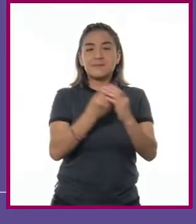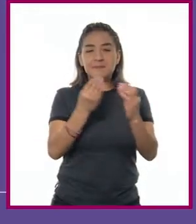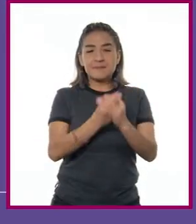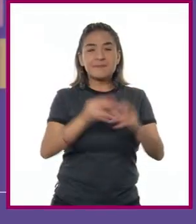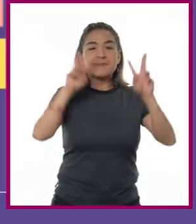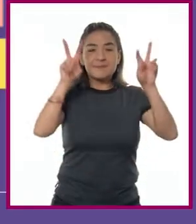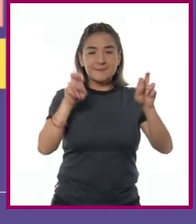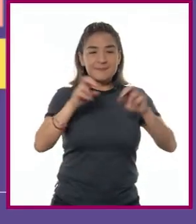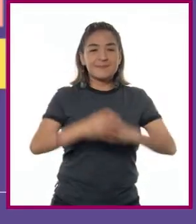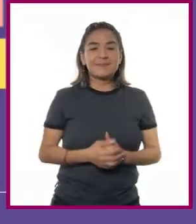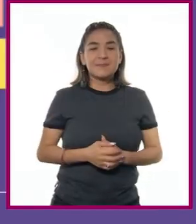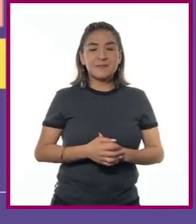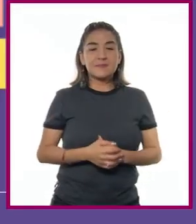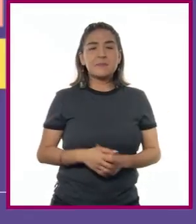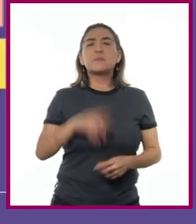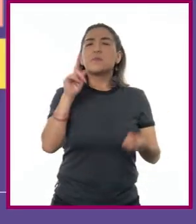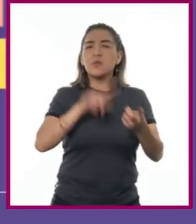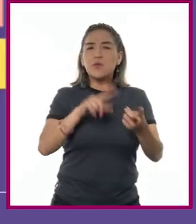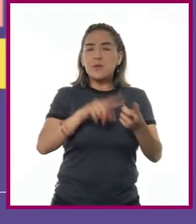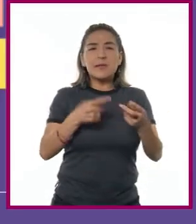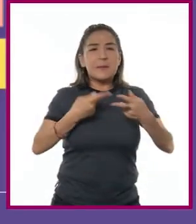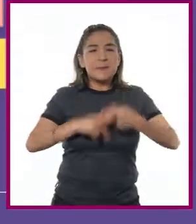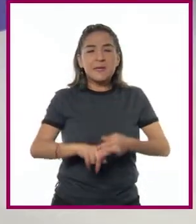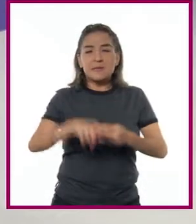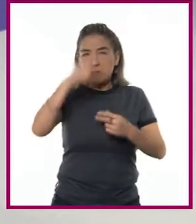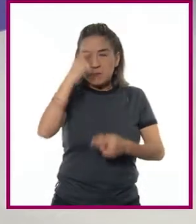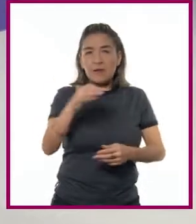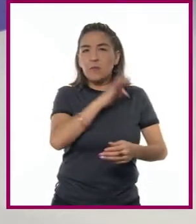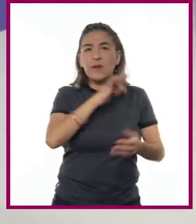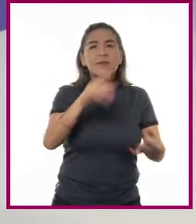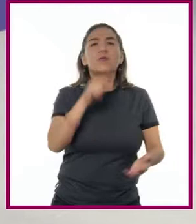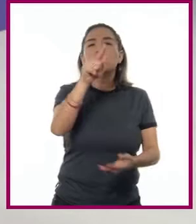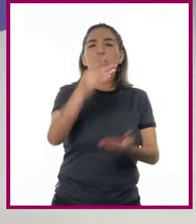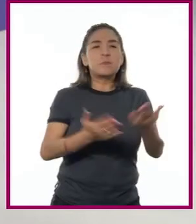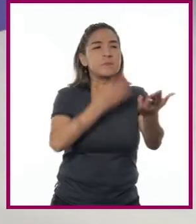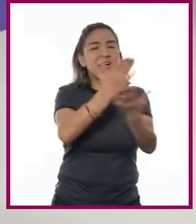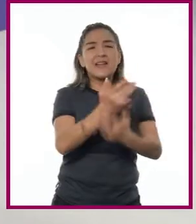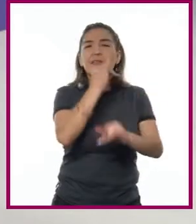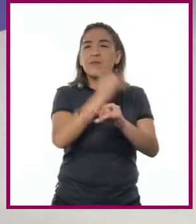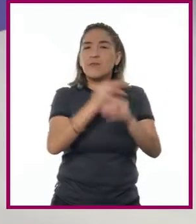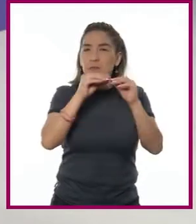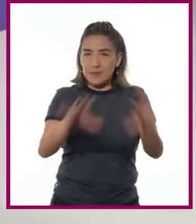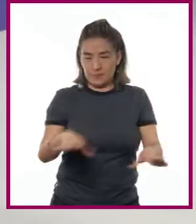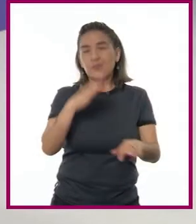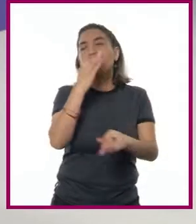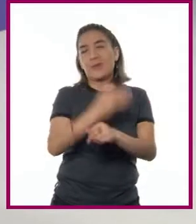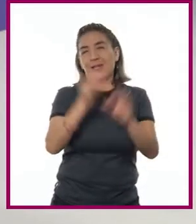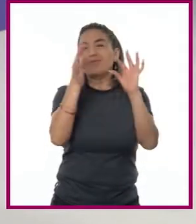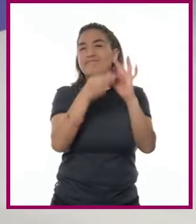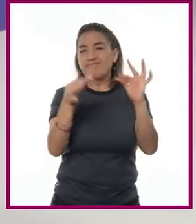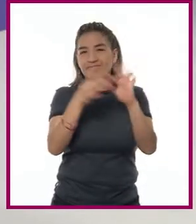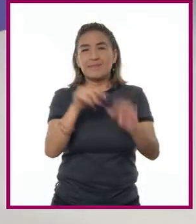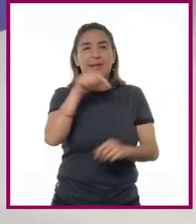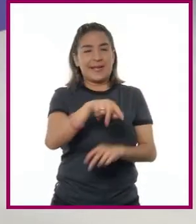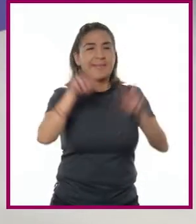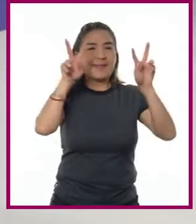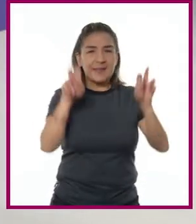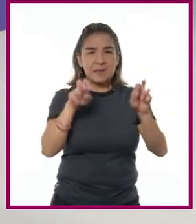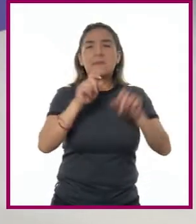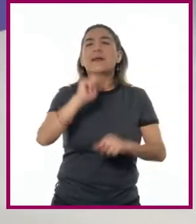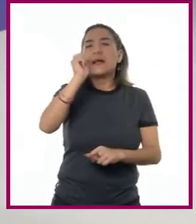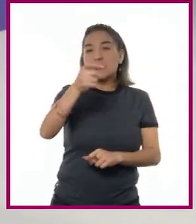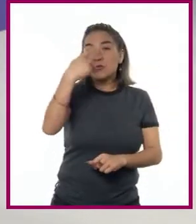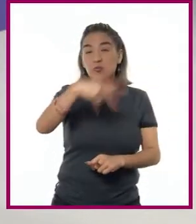titulada ¿Dónde se ejerce la rendición de cuentas? Abordaremos un poco de este tema. Se trata de algunas